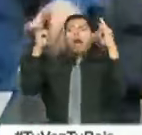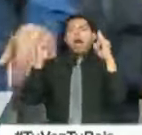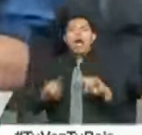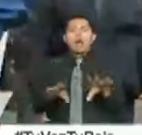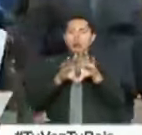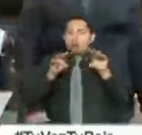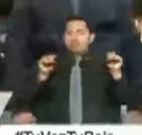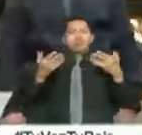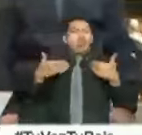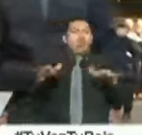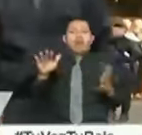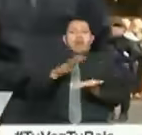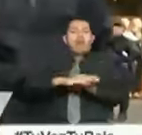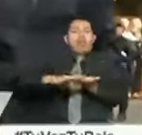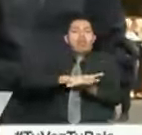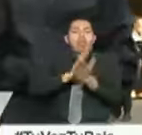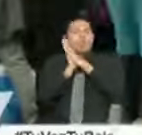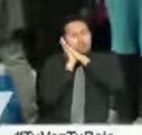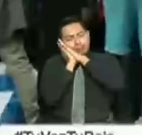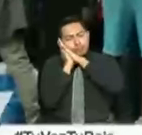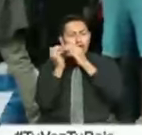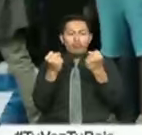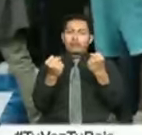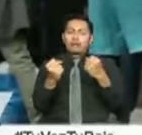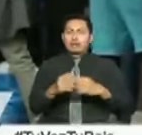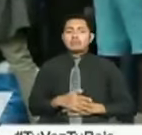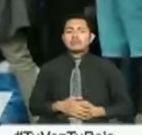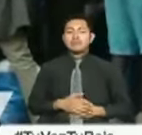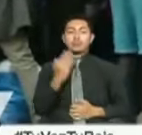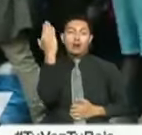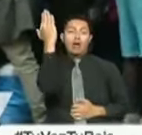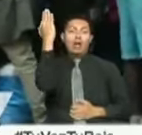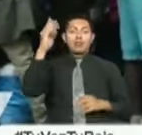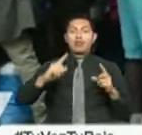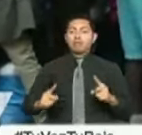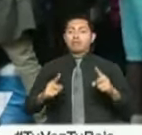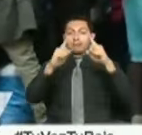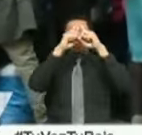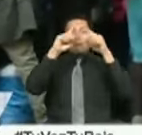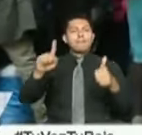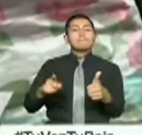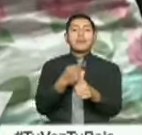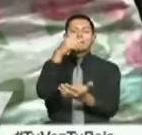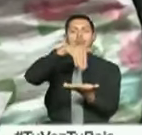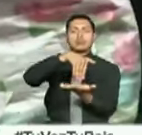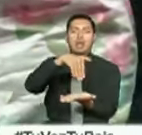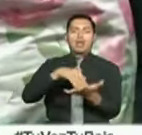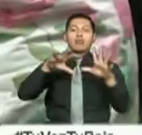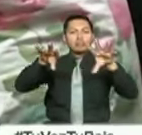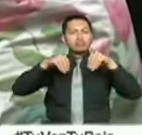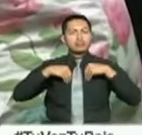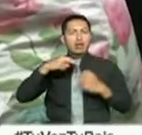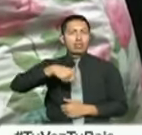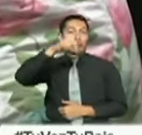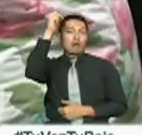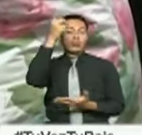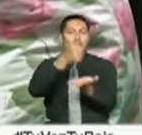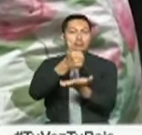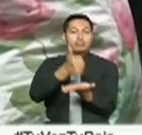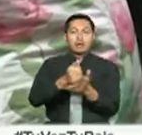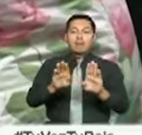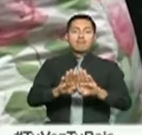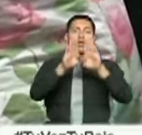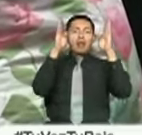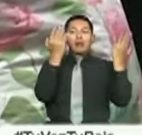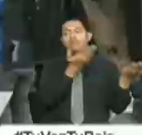colchón sobre el suelo. La alcaldía de París prepara un primer centro de acogida en el norte de la capital, que abrirá sus puertas a